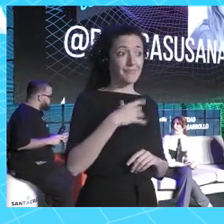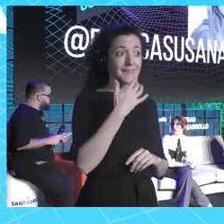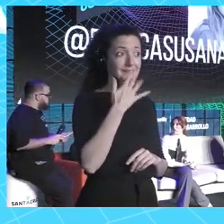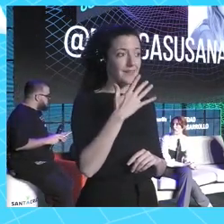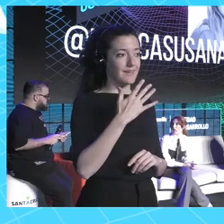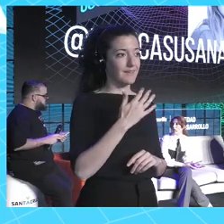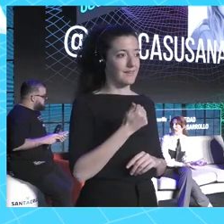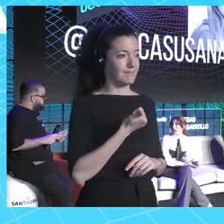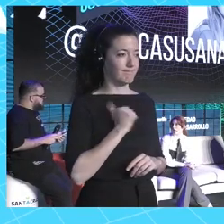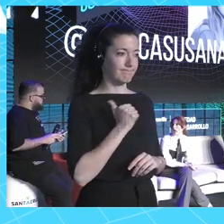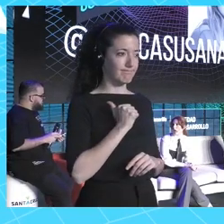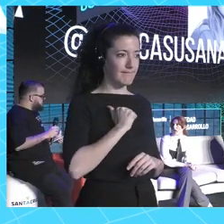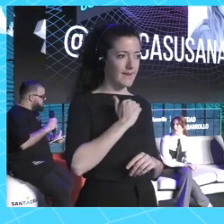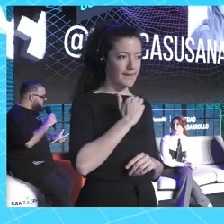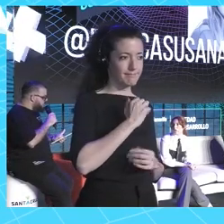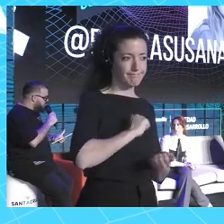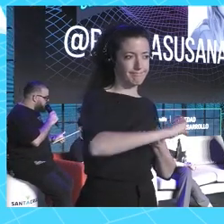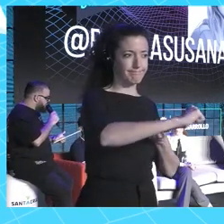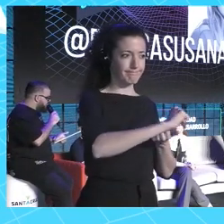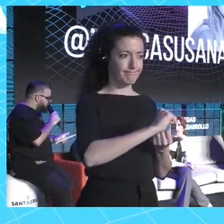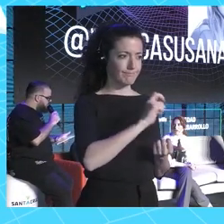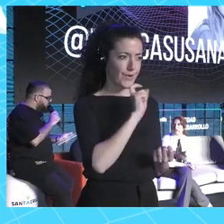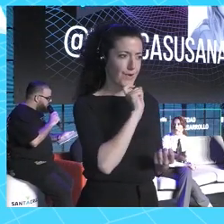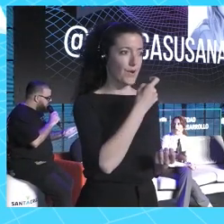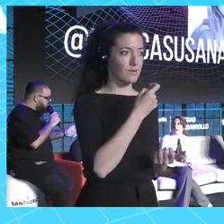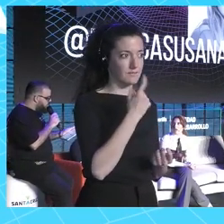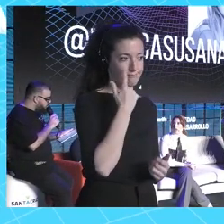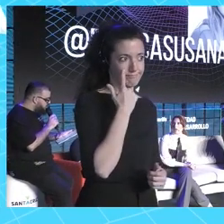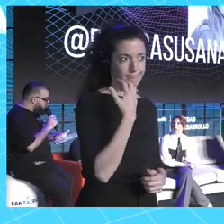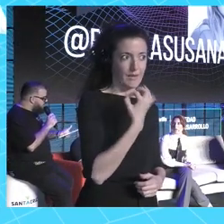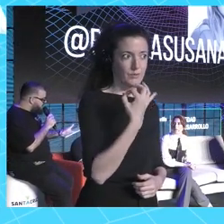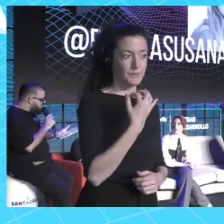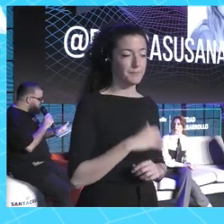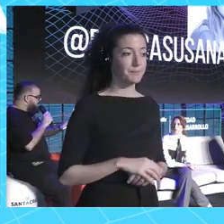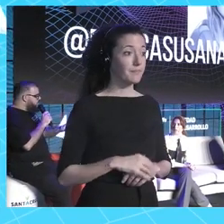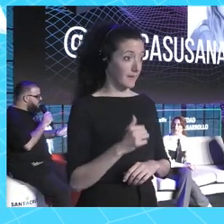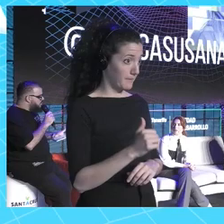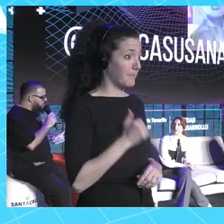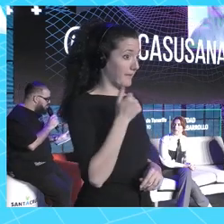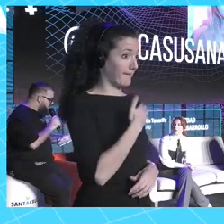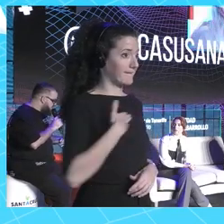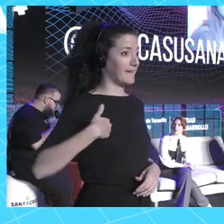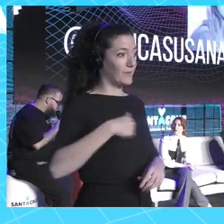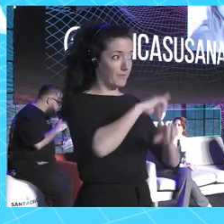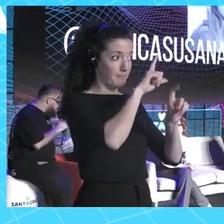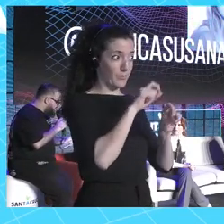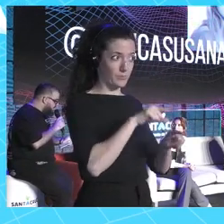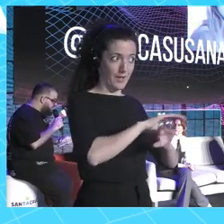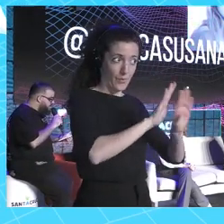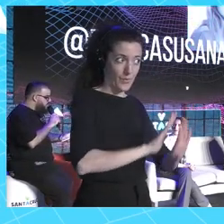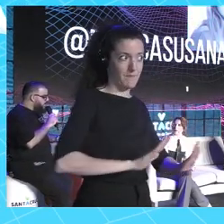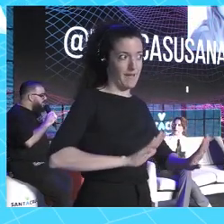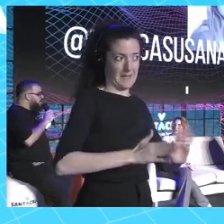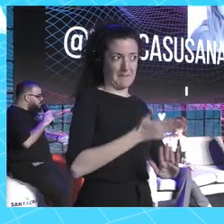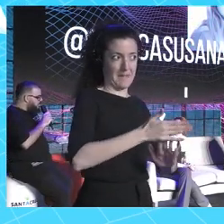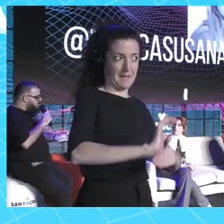esa utilización y la llevamos a sitios muy muy muy peligrosos es más justo de eso quería hacer la última pregunta para ir cerrando quiero